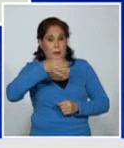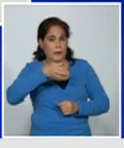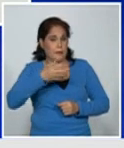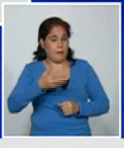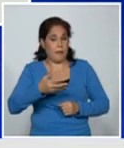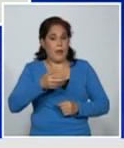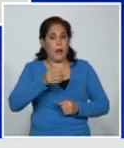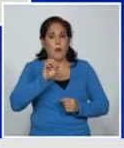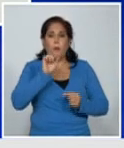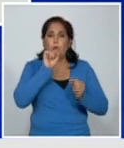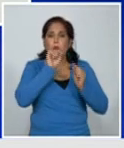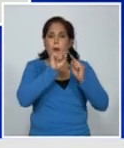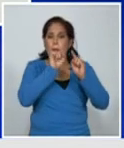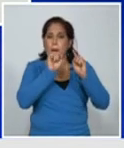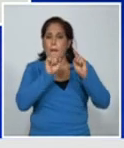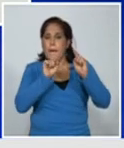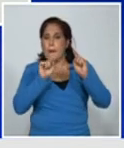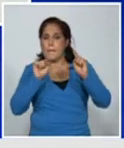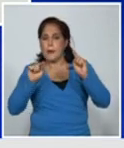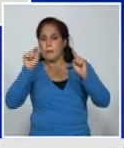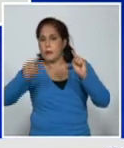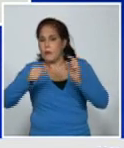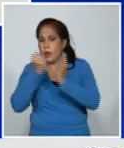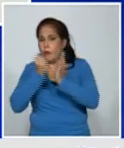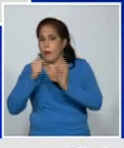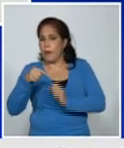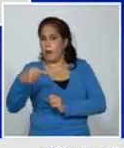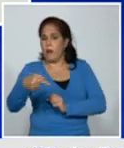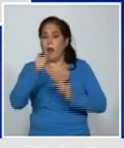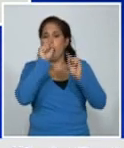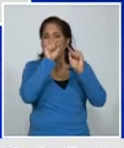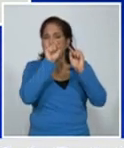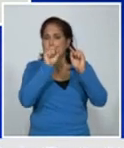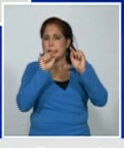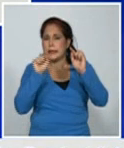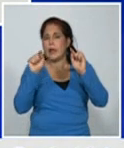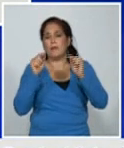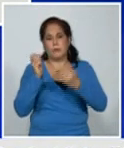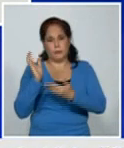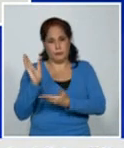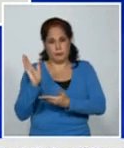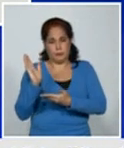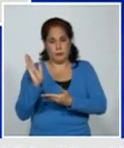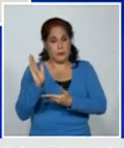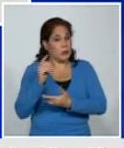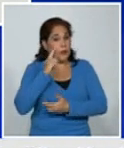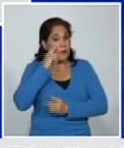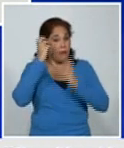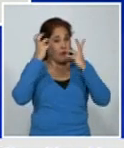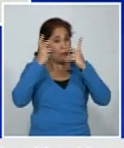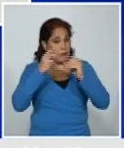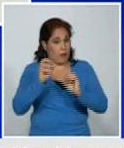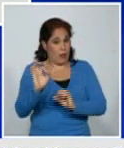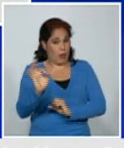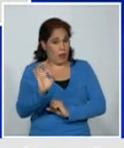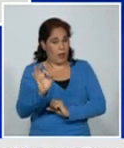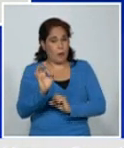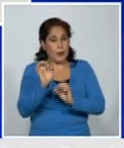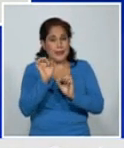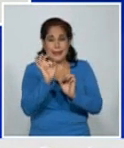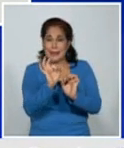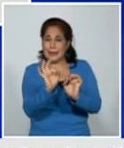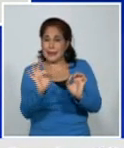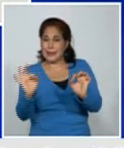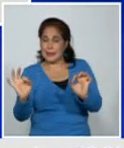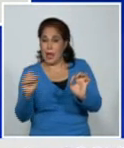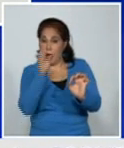ploteando el número de casos que se diagnostican diariamente. Y aunque no se pueden ver las cifras, porque es pequeña, pero